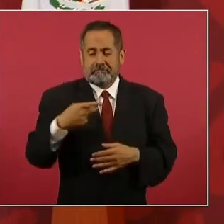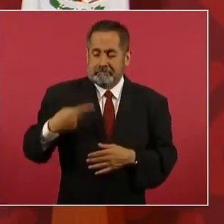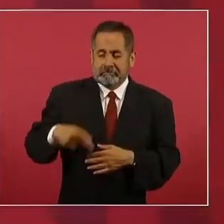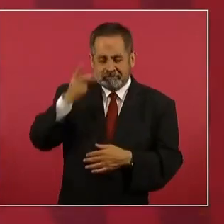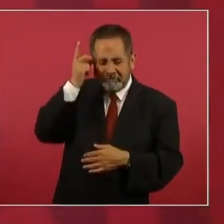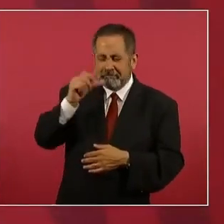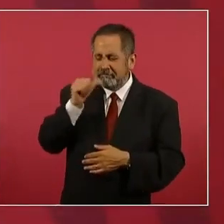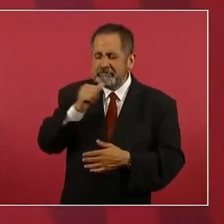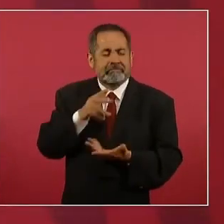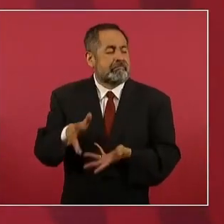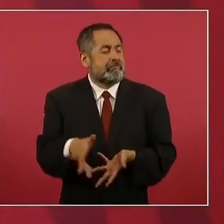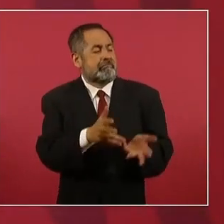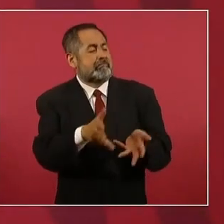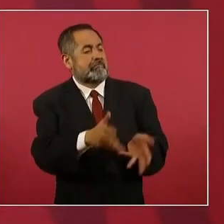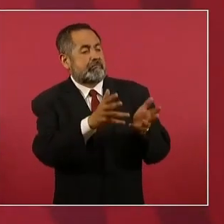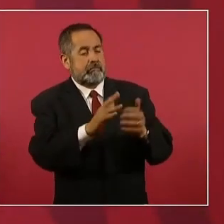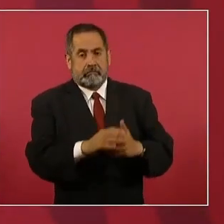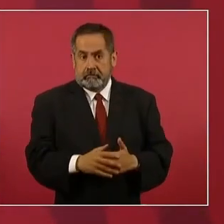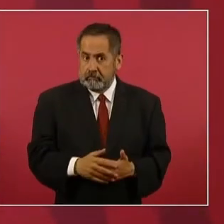todo.